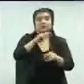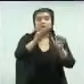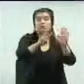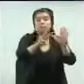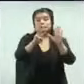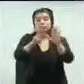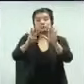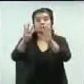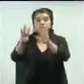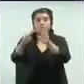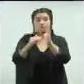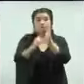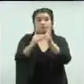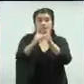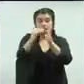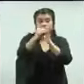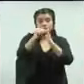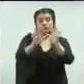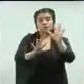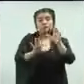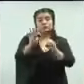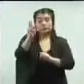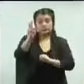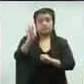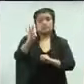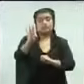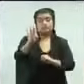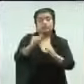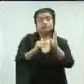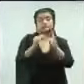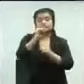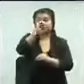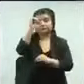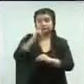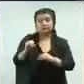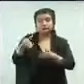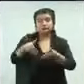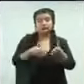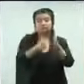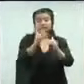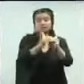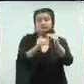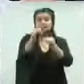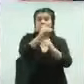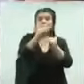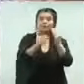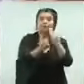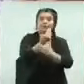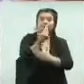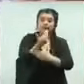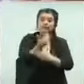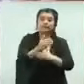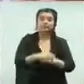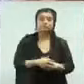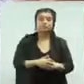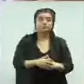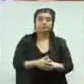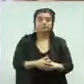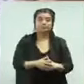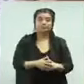888 millones. El 13% para construcción de carreteras nuevas, 565 millones